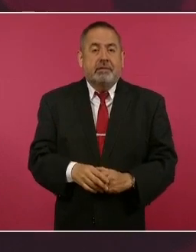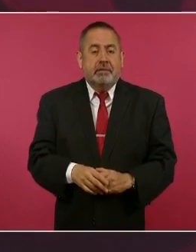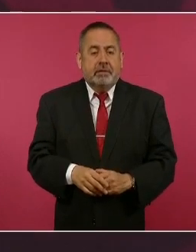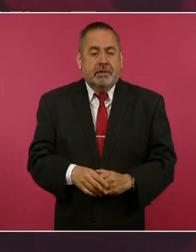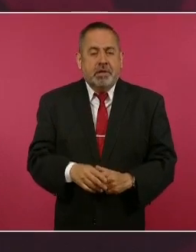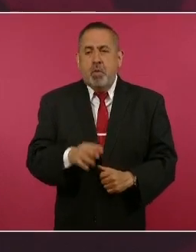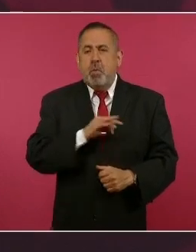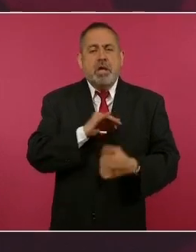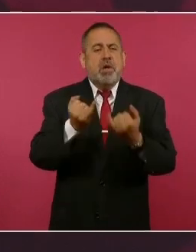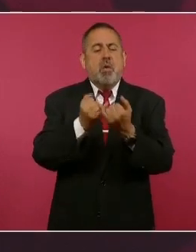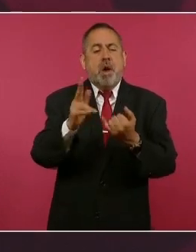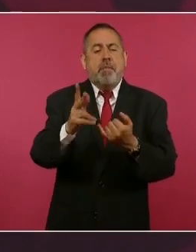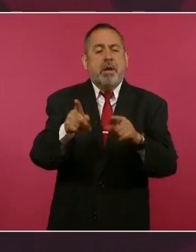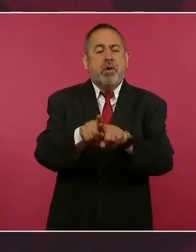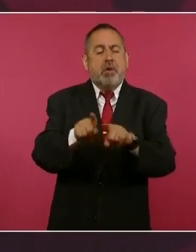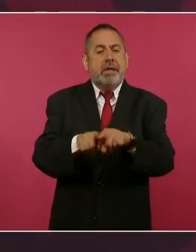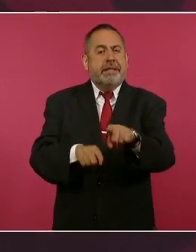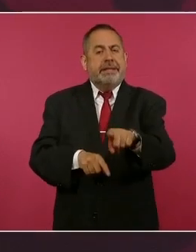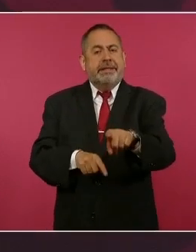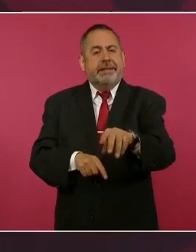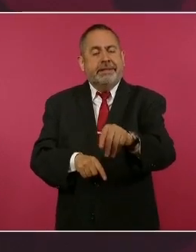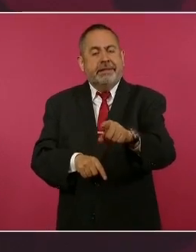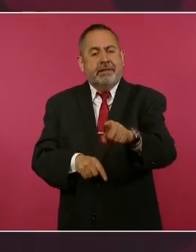Un poco lo que hicimos también en